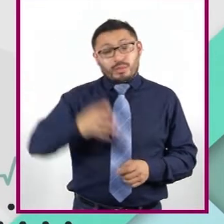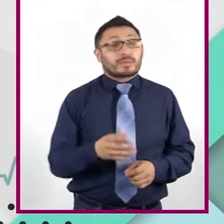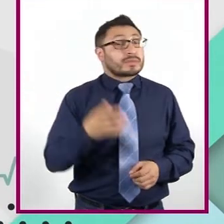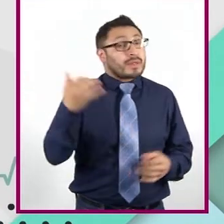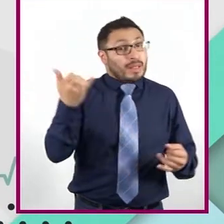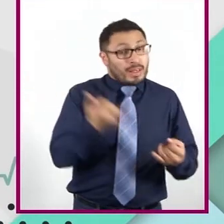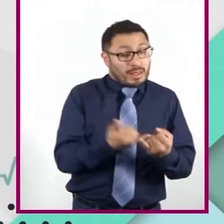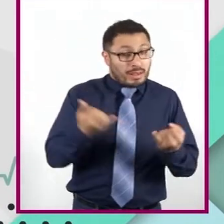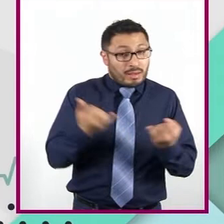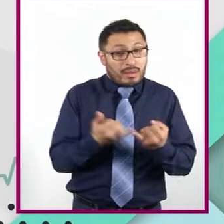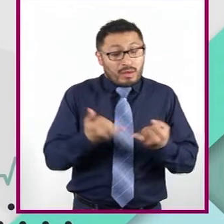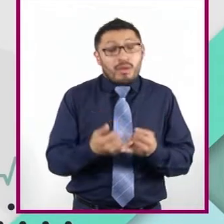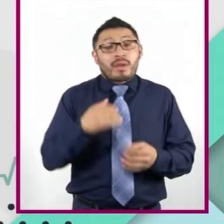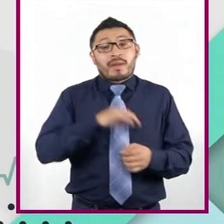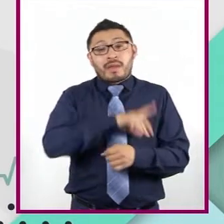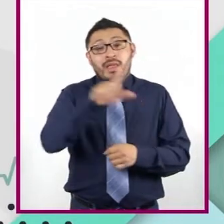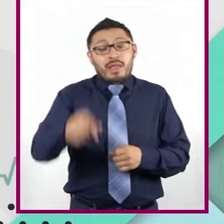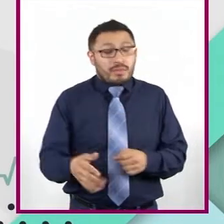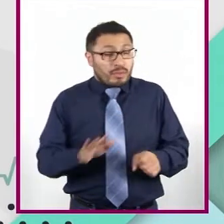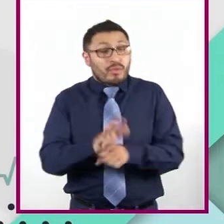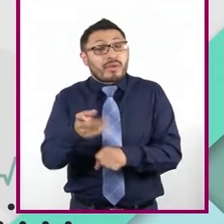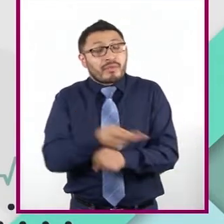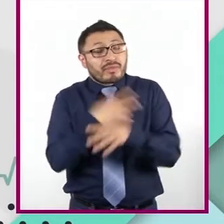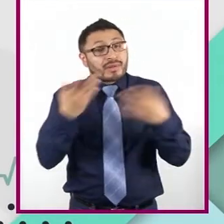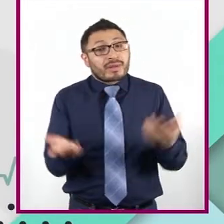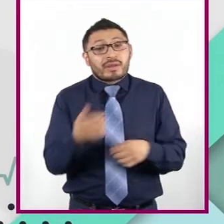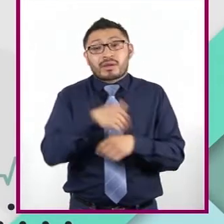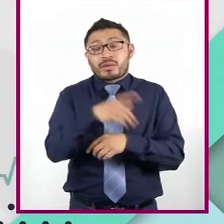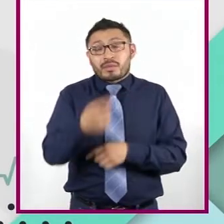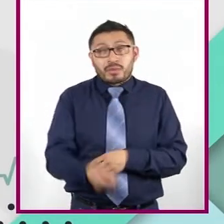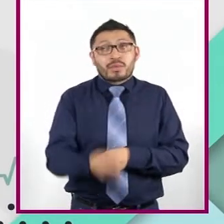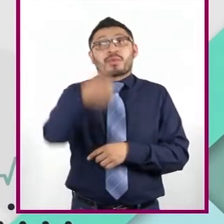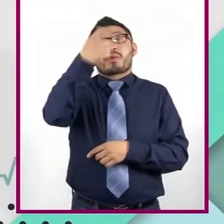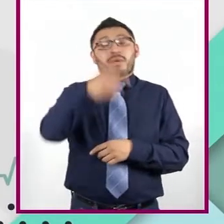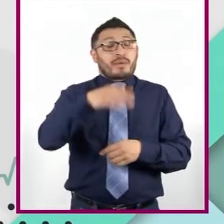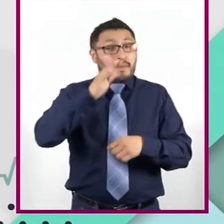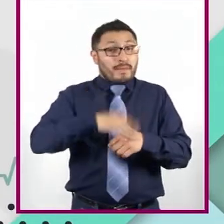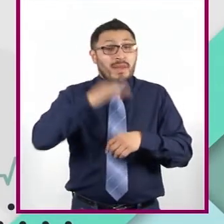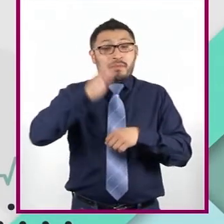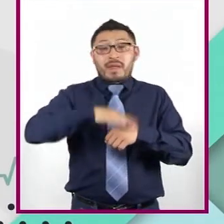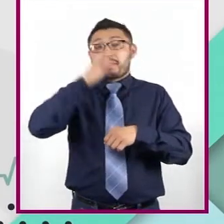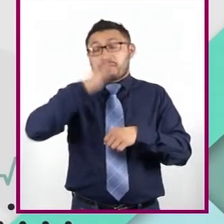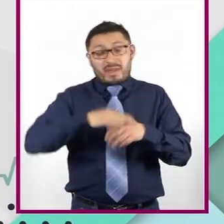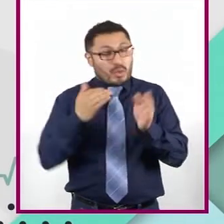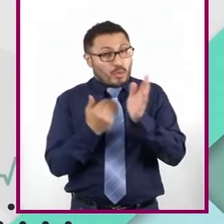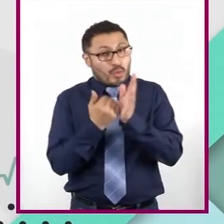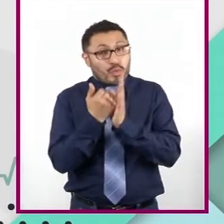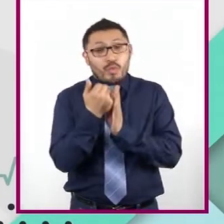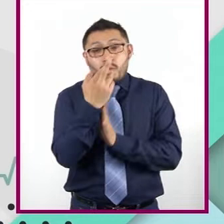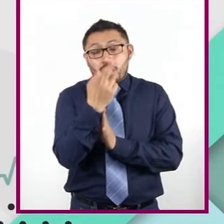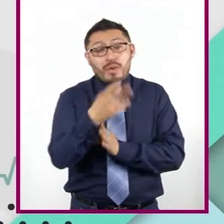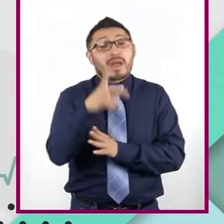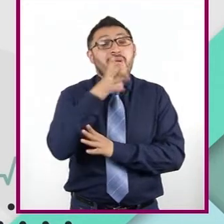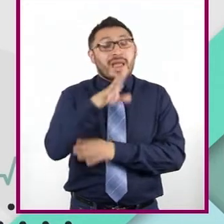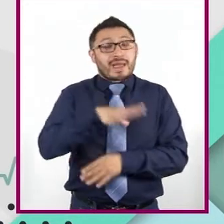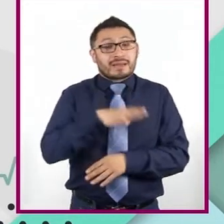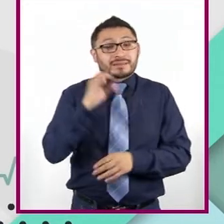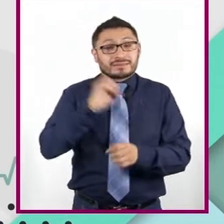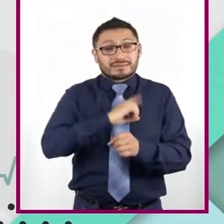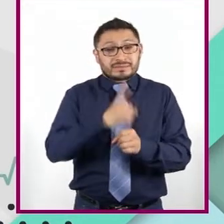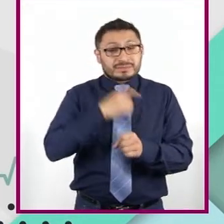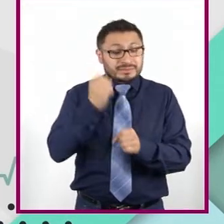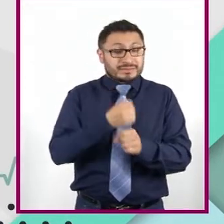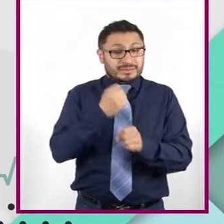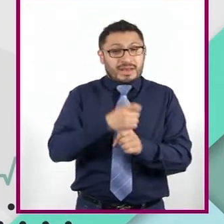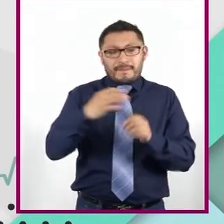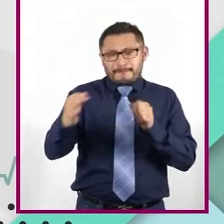como consecuencia de ello, cuando el número de lanzamientos es cada vez mayor, la probabilidad frecuencial se acerca